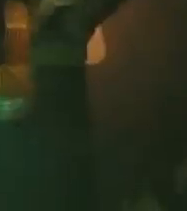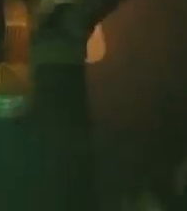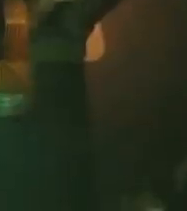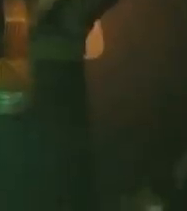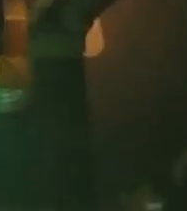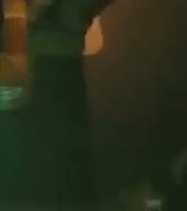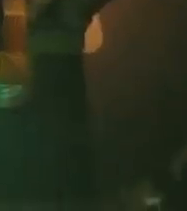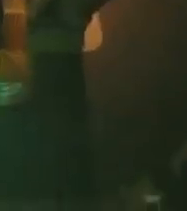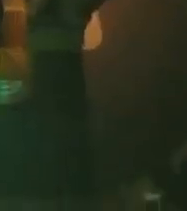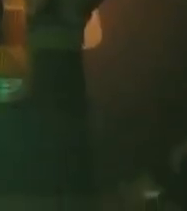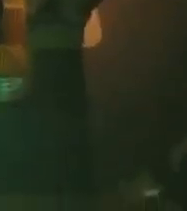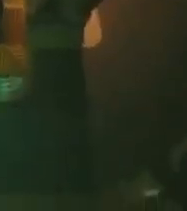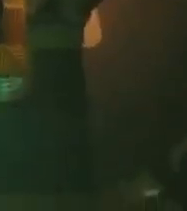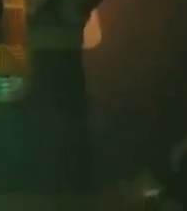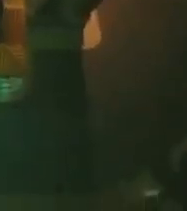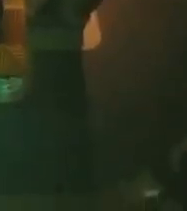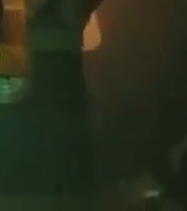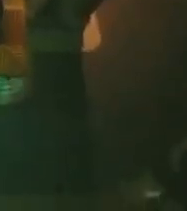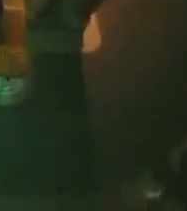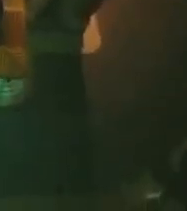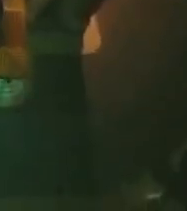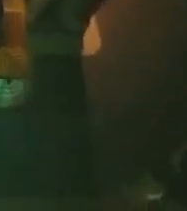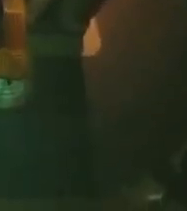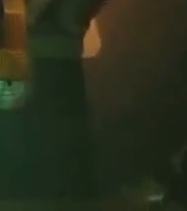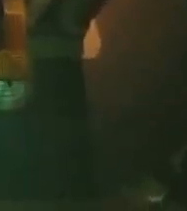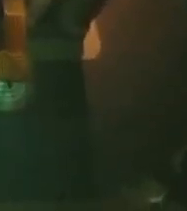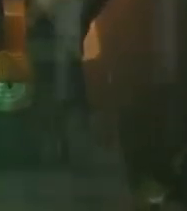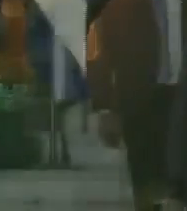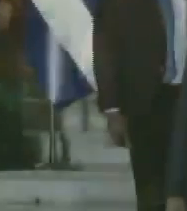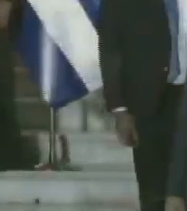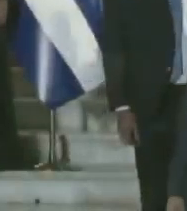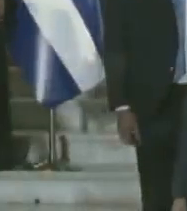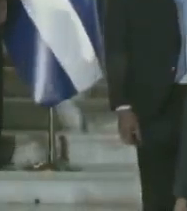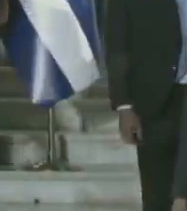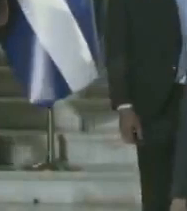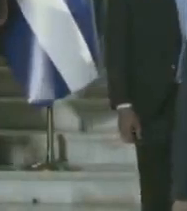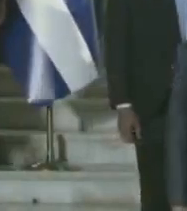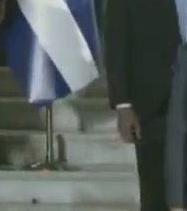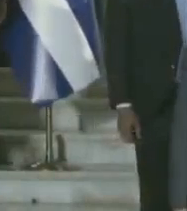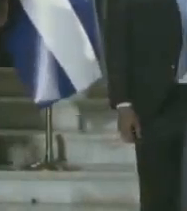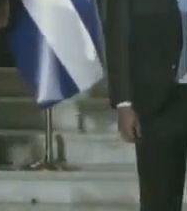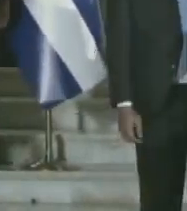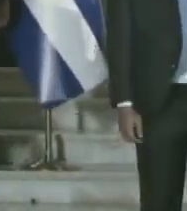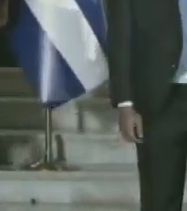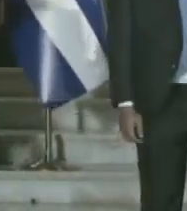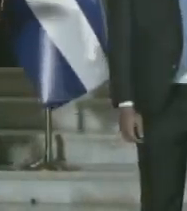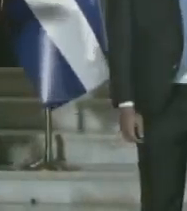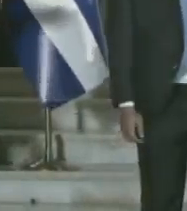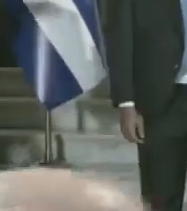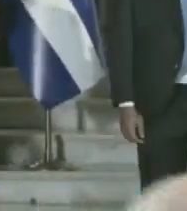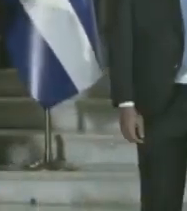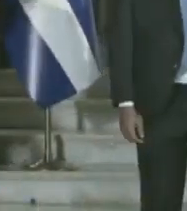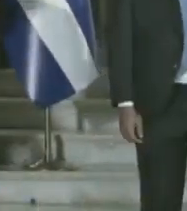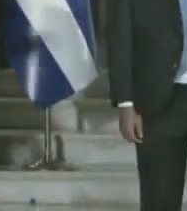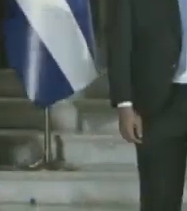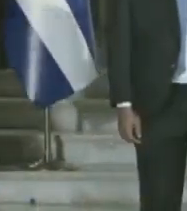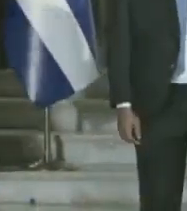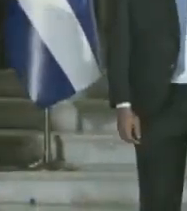trabajo con los integrantes del convenio Cuba-Venezuela. Con este resumen, nosotros vamos a